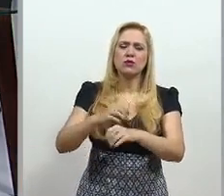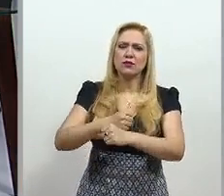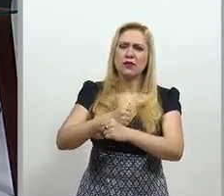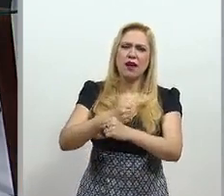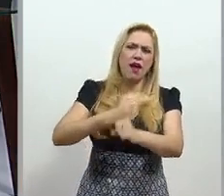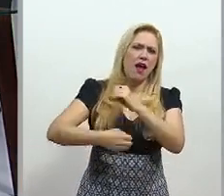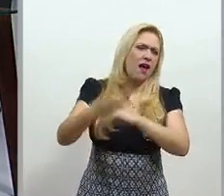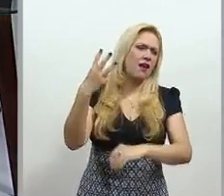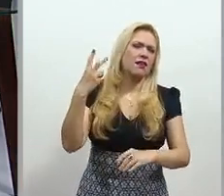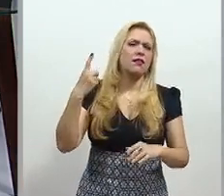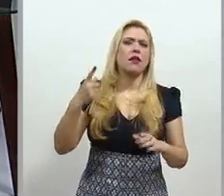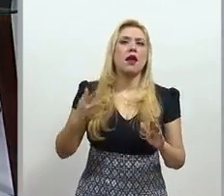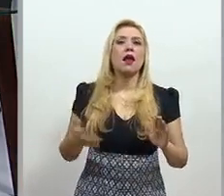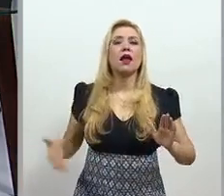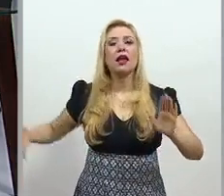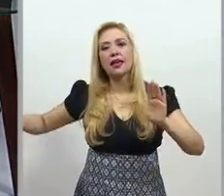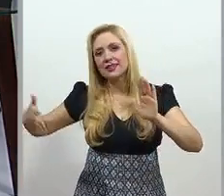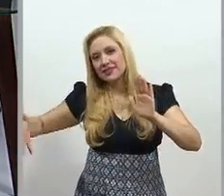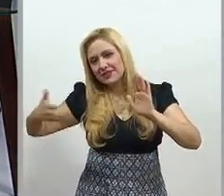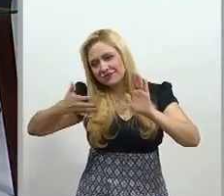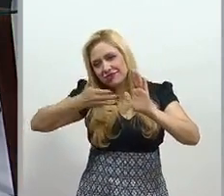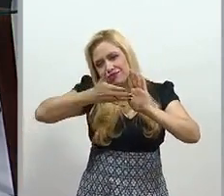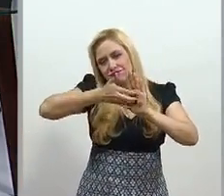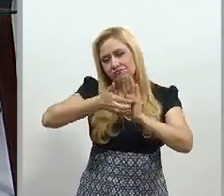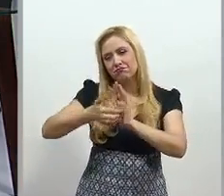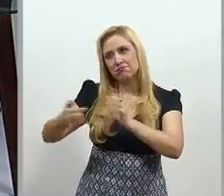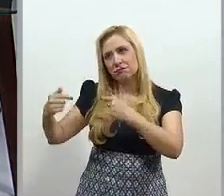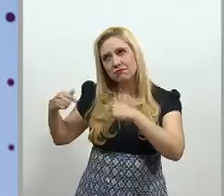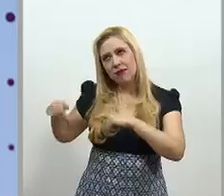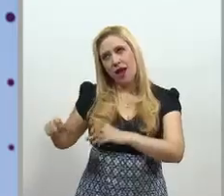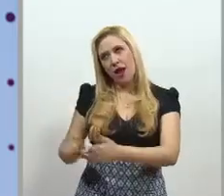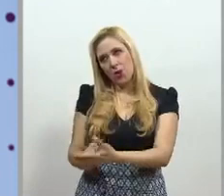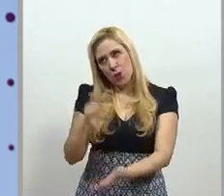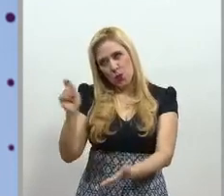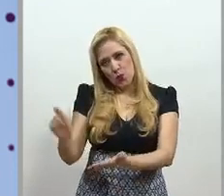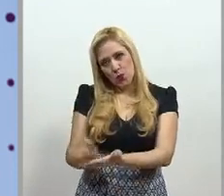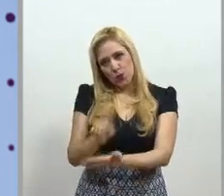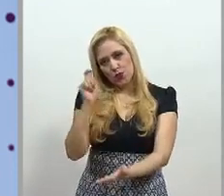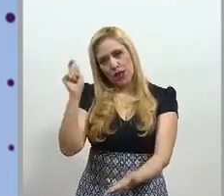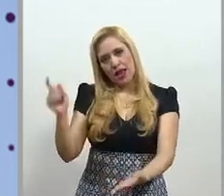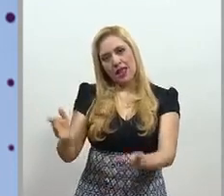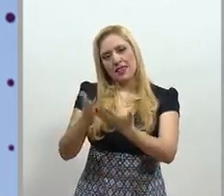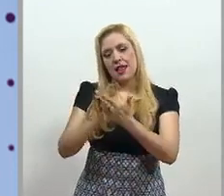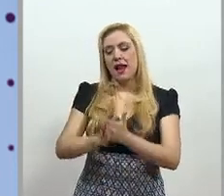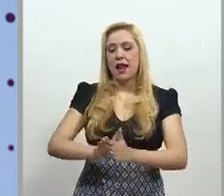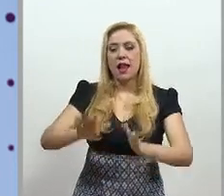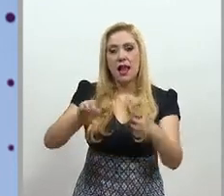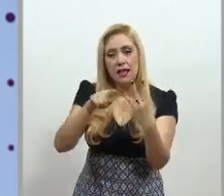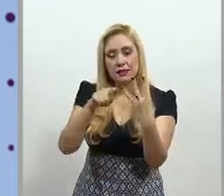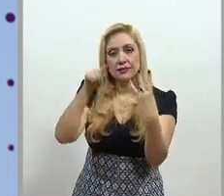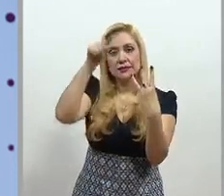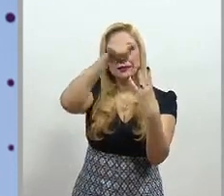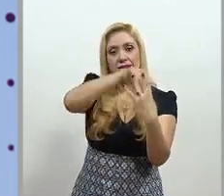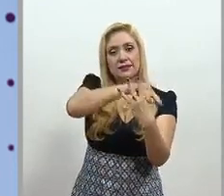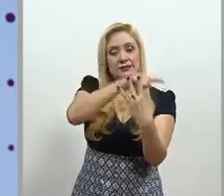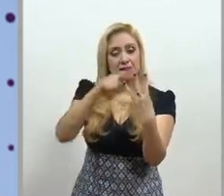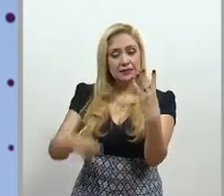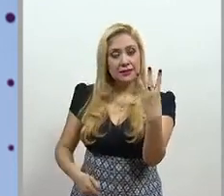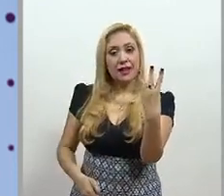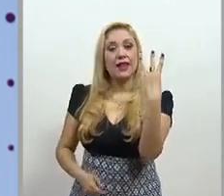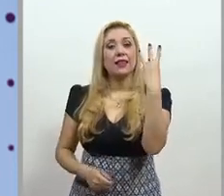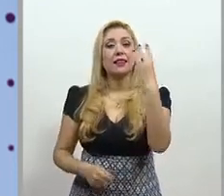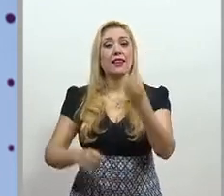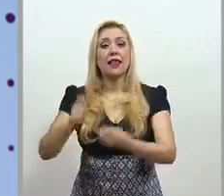una decisión, vamos a poner un ejemplo, hay una decisión de obra pública o de desarrollo de alguna infraestructura. Bueno, pues